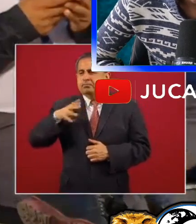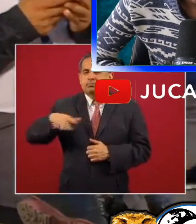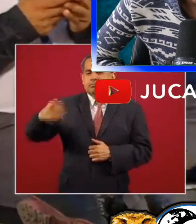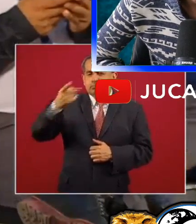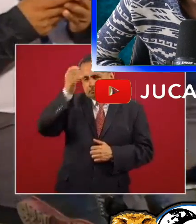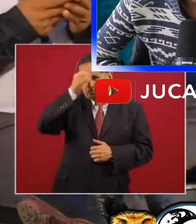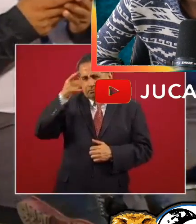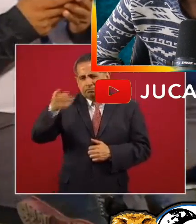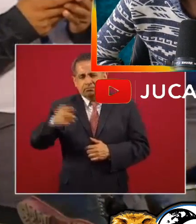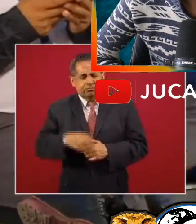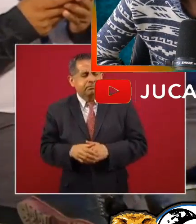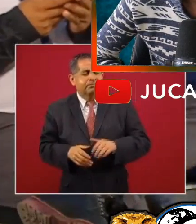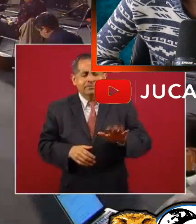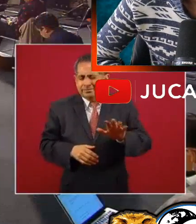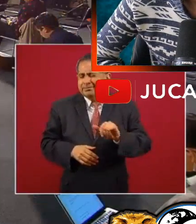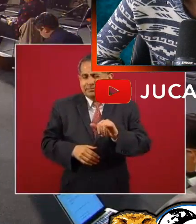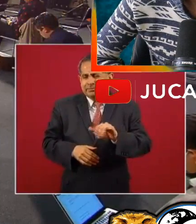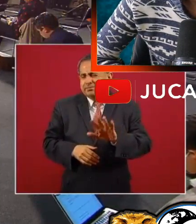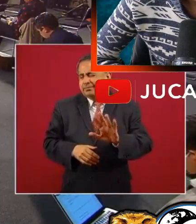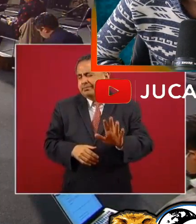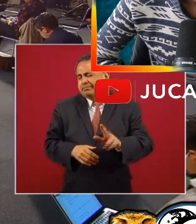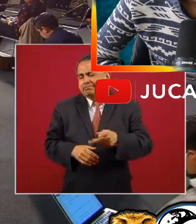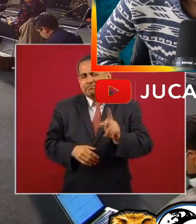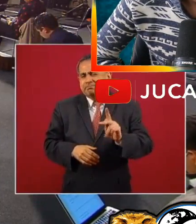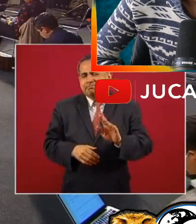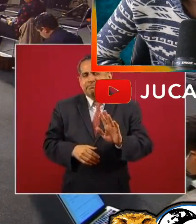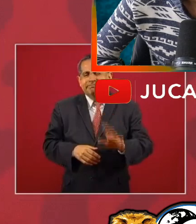pero mire, no voy a